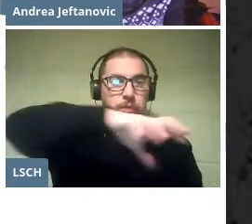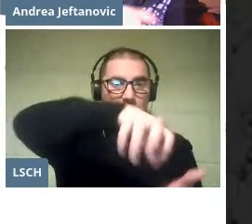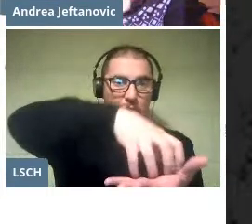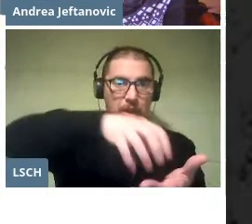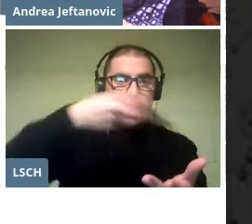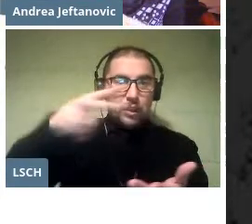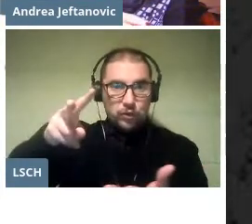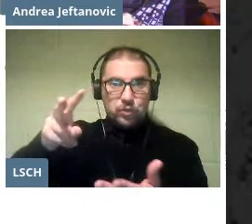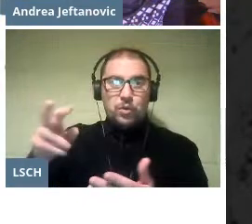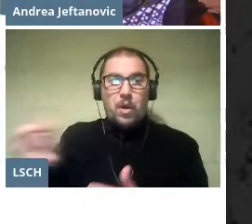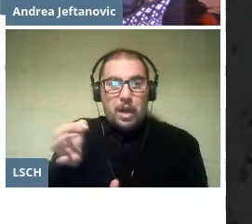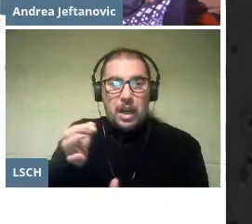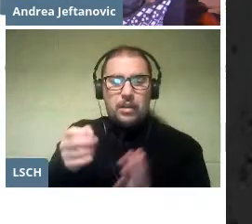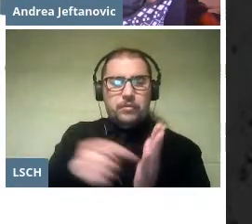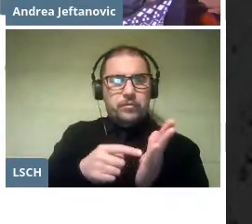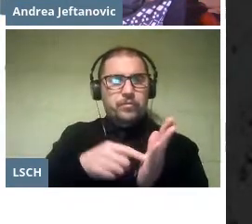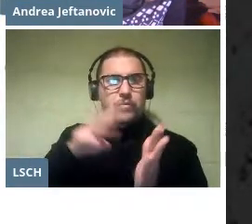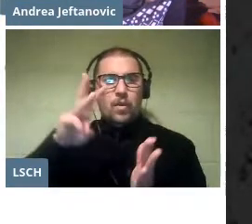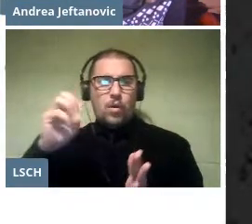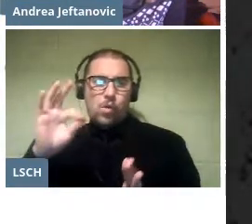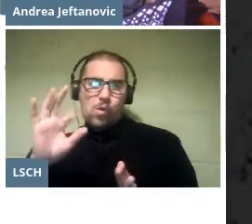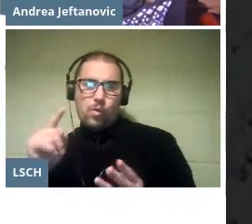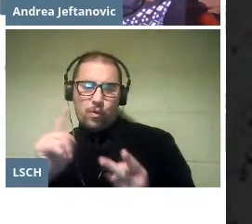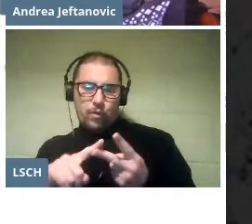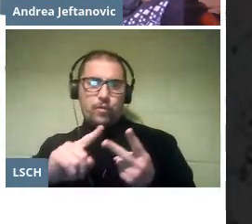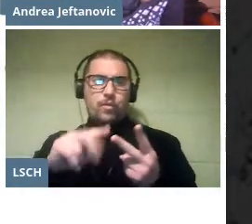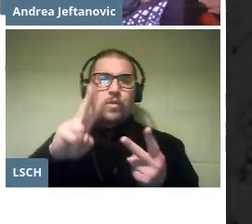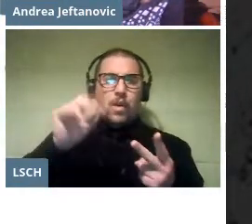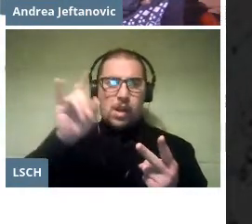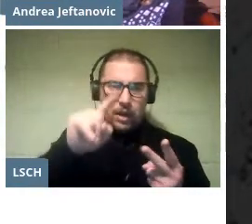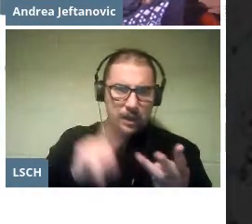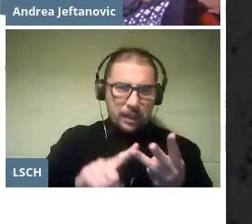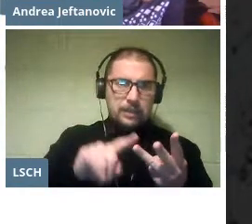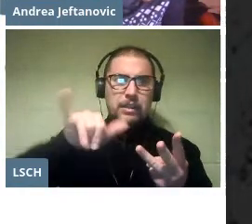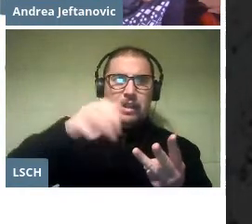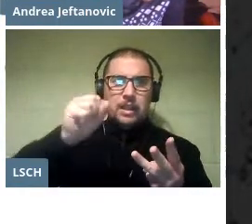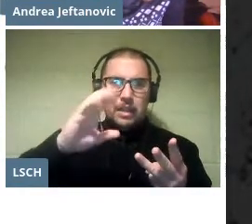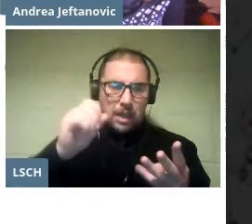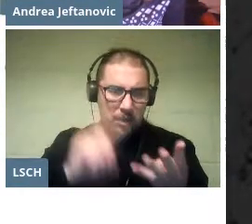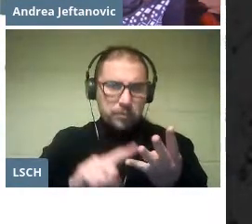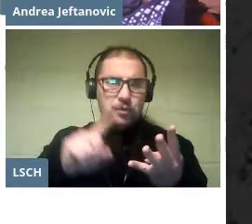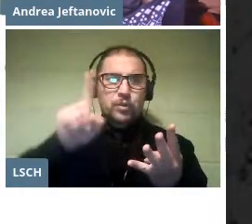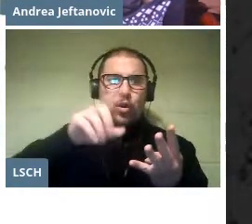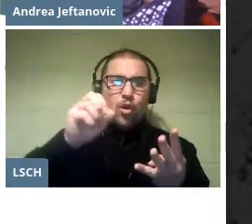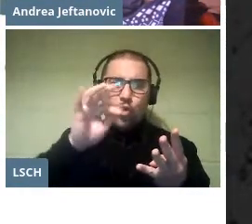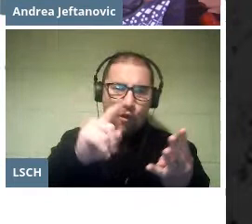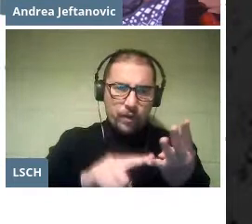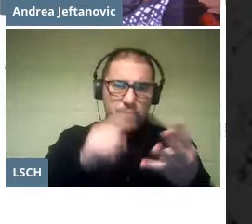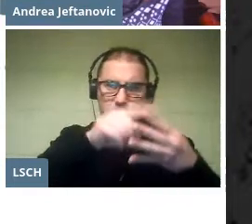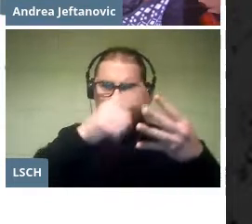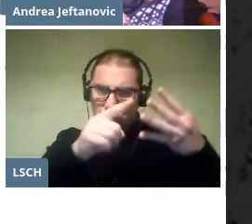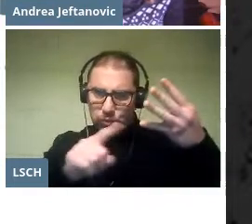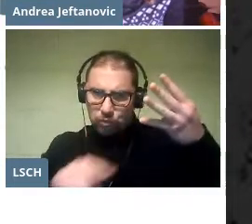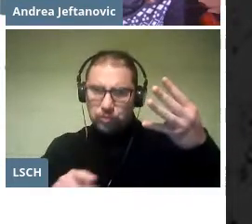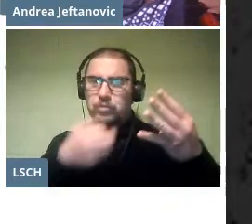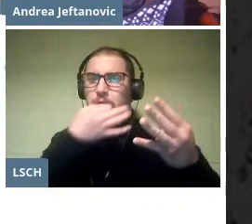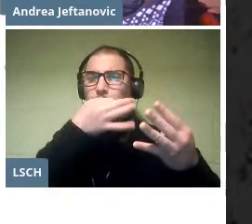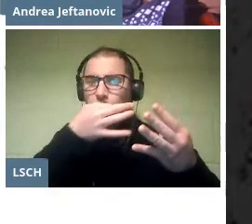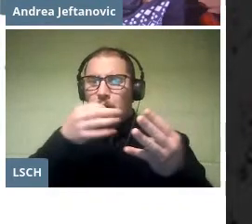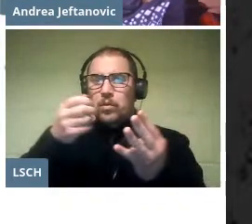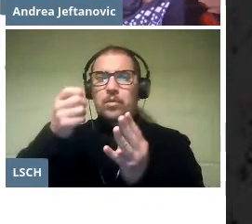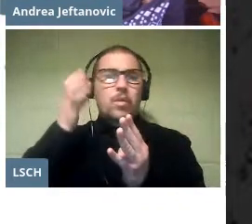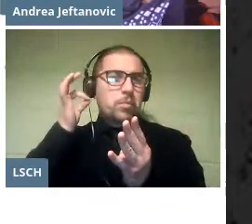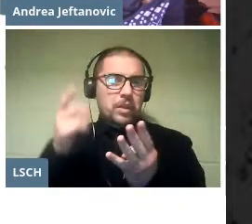su relato se acompaña de Virginia Woolf, de Jean Rice, de Jane Jacobs, de Sophie Cole, entre otras, hilvanando